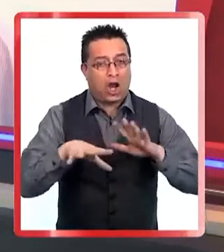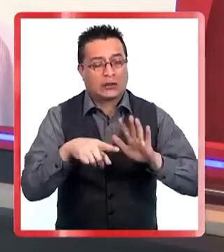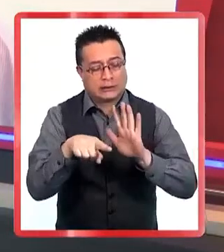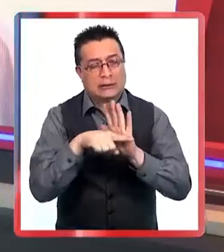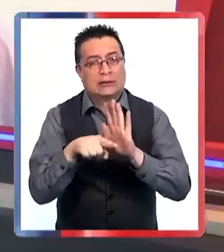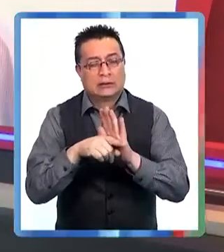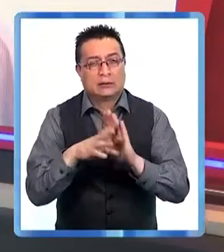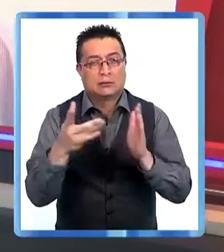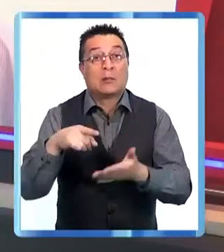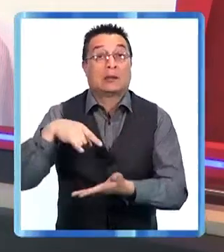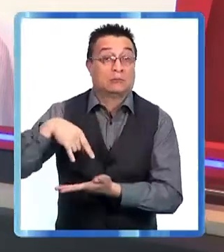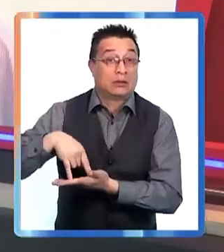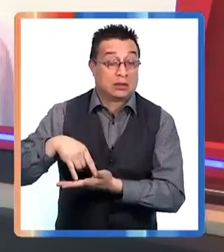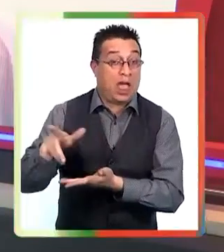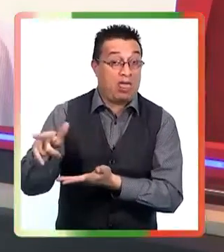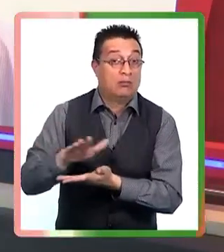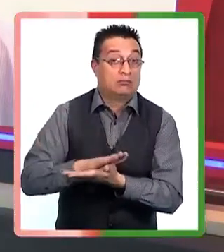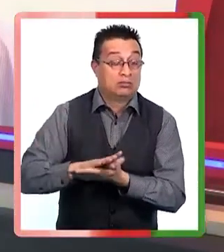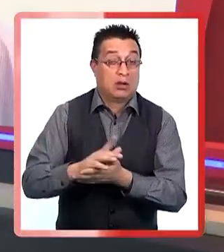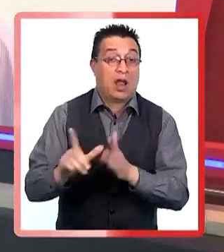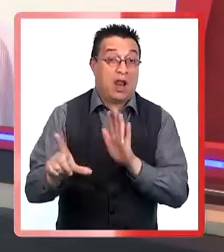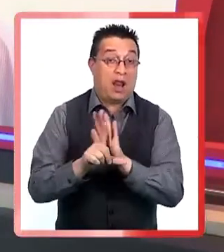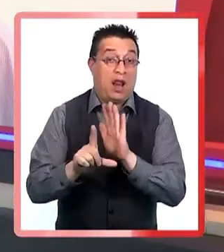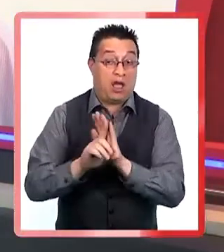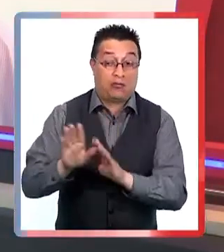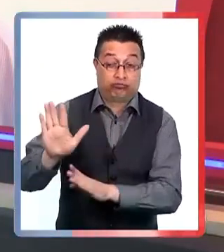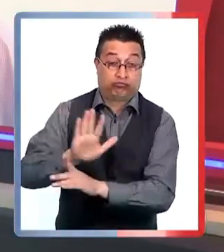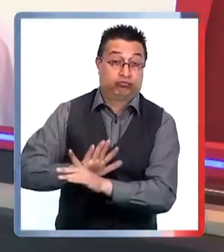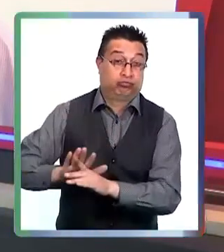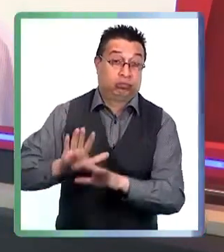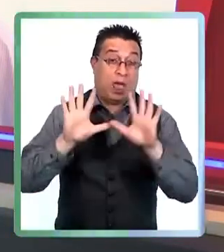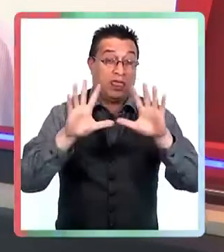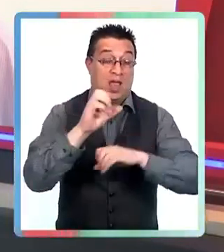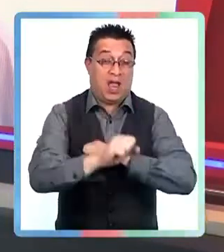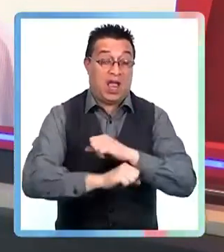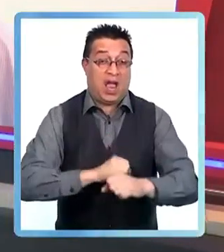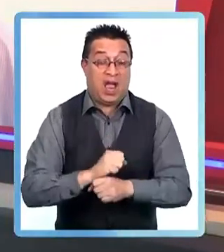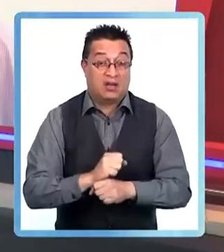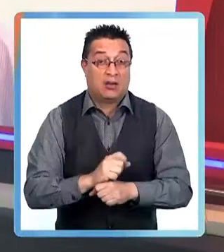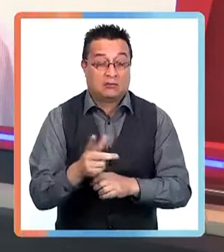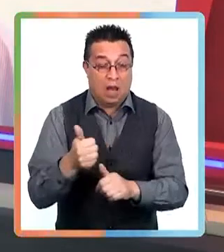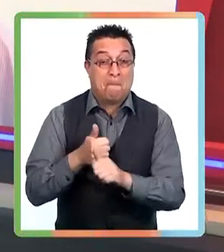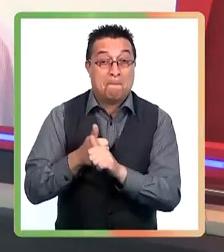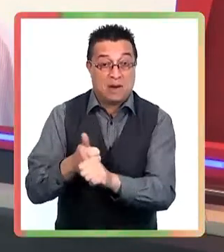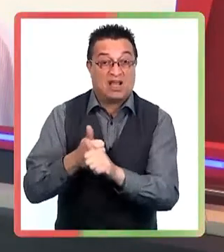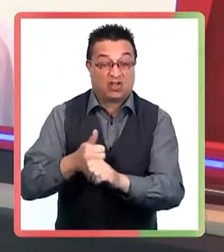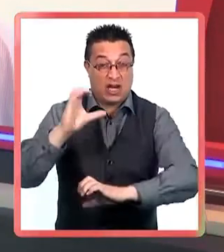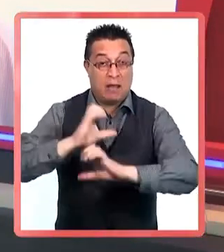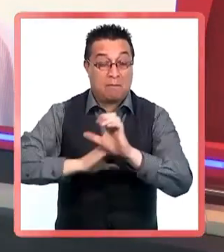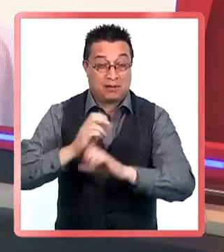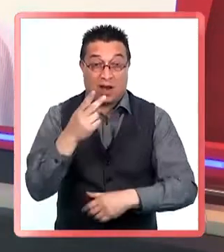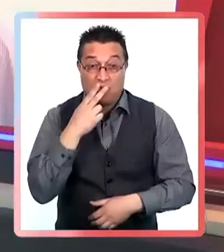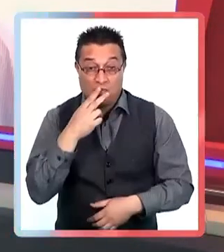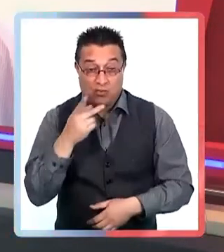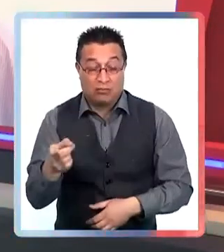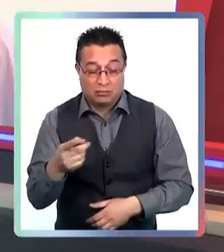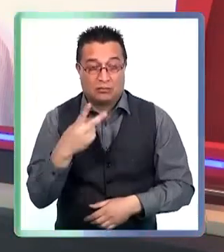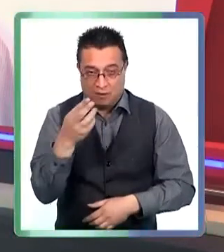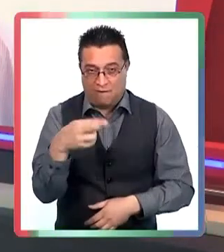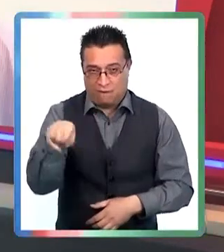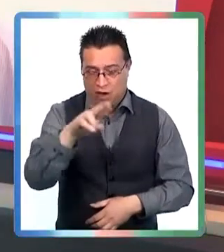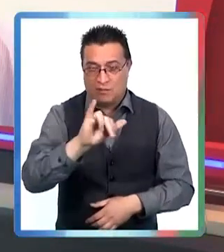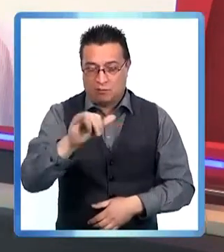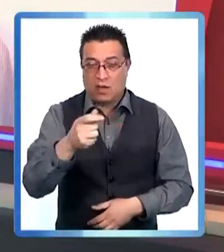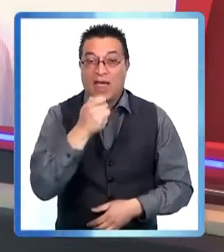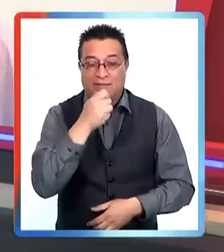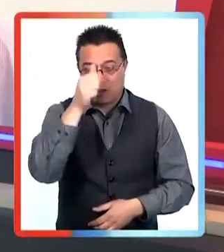hecho cosas muy mal. Por ejemplo, en el Parlamento hay una ley que duerme durante 10 años. Hay presiones de las tabacaleras. Regresamos de